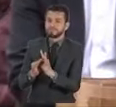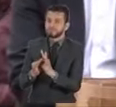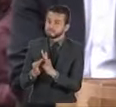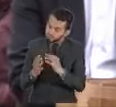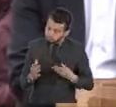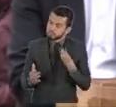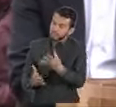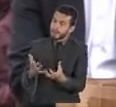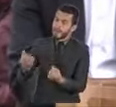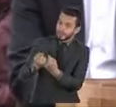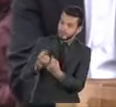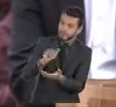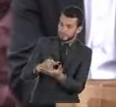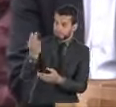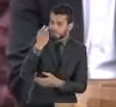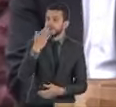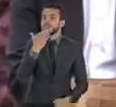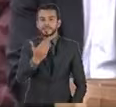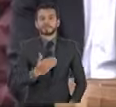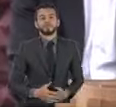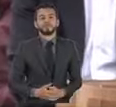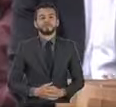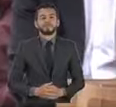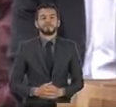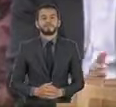ponemos nuestro granito de arena. Muchas gracias.